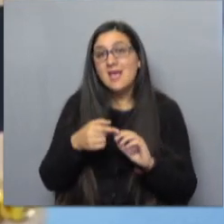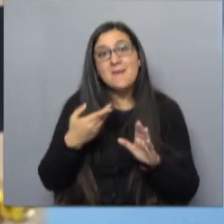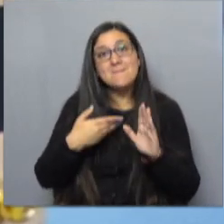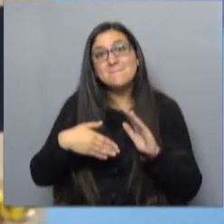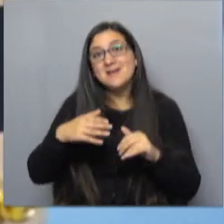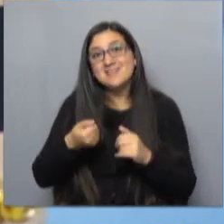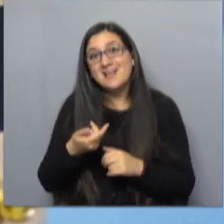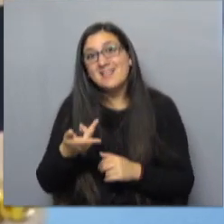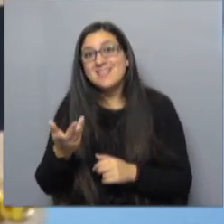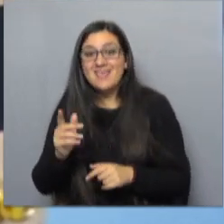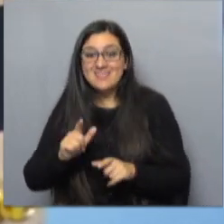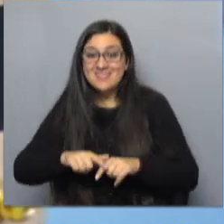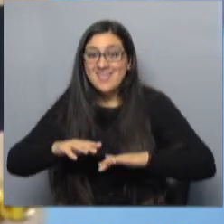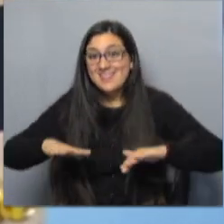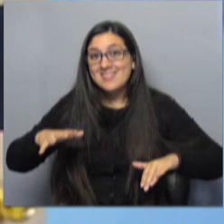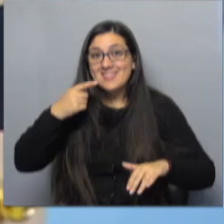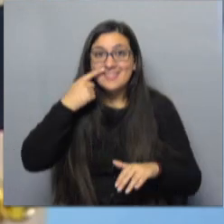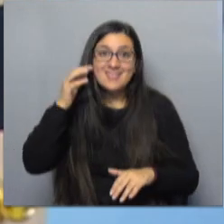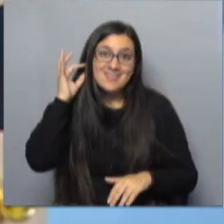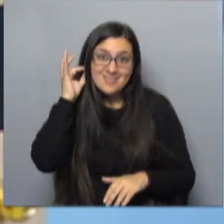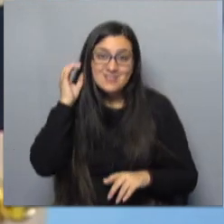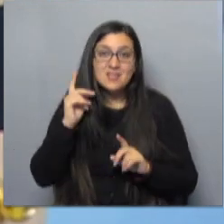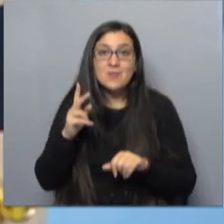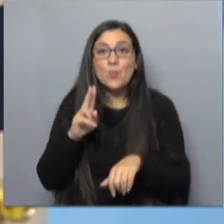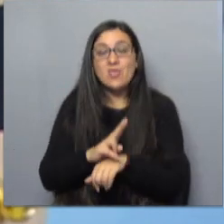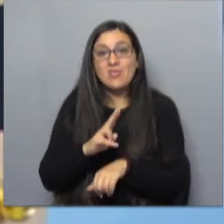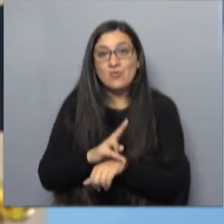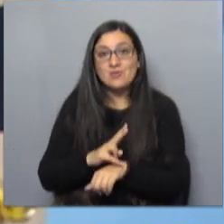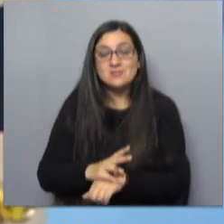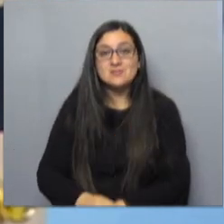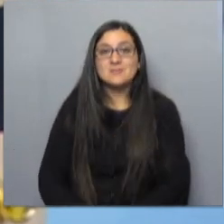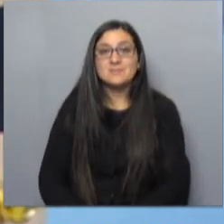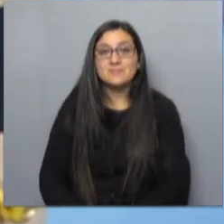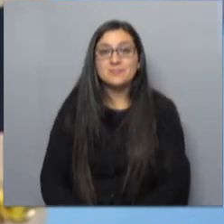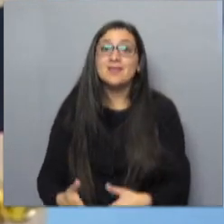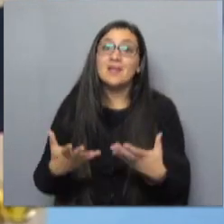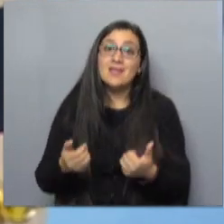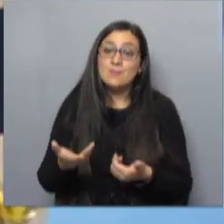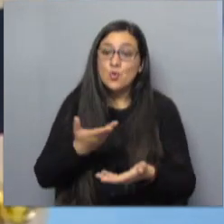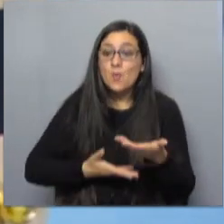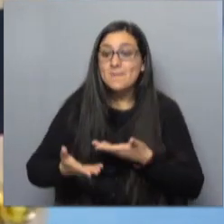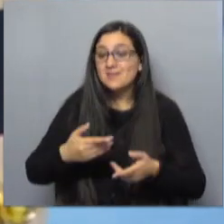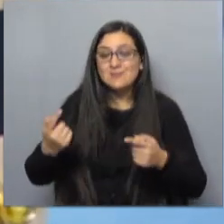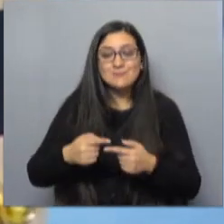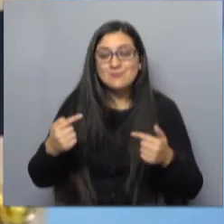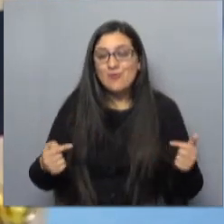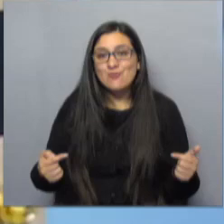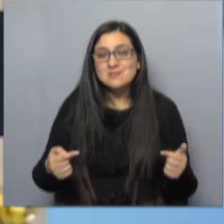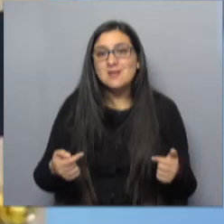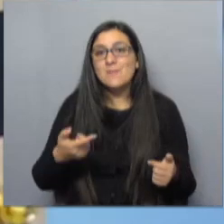concentración de infancias y cuidadores y cuidadoras. Queremos compartir contenidos, queremos